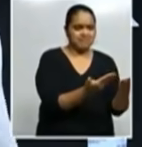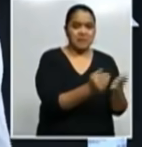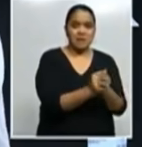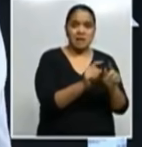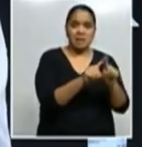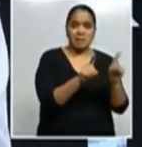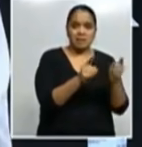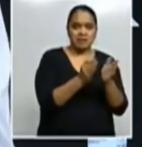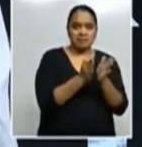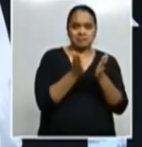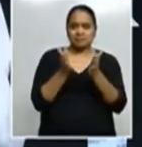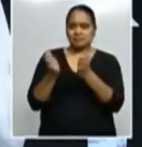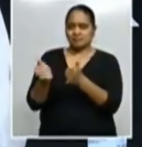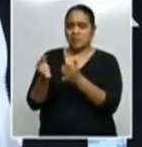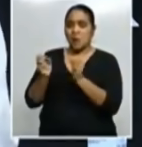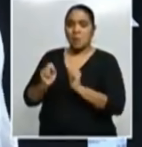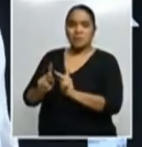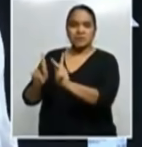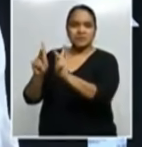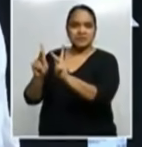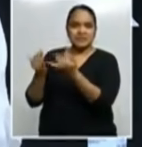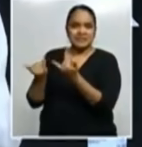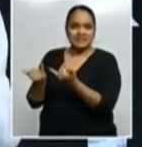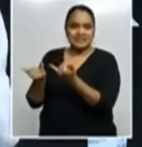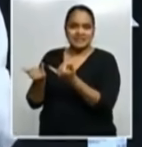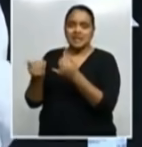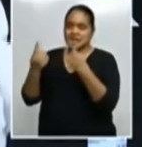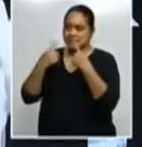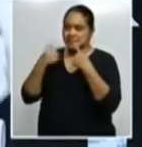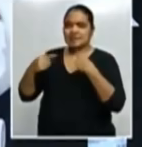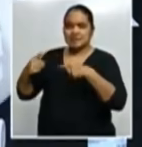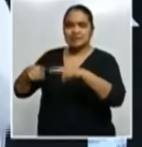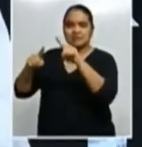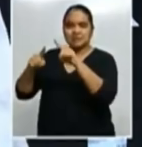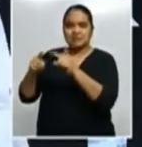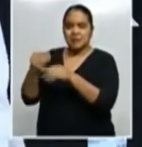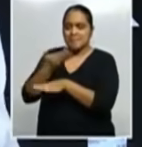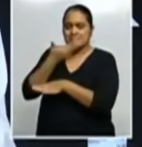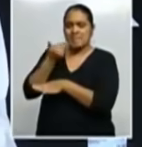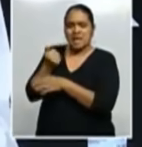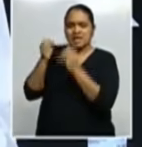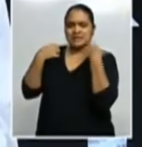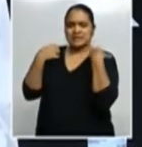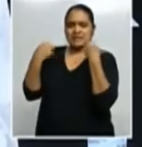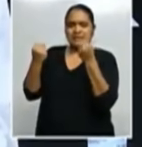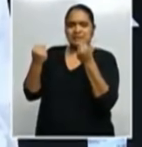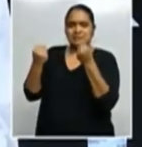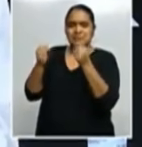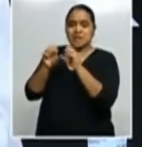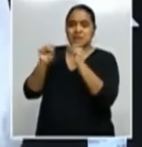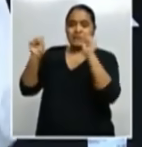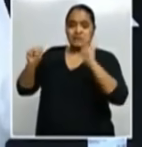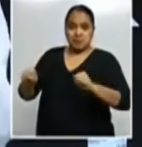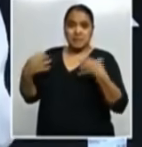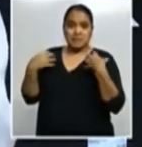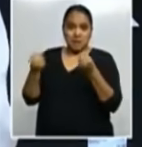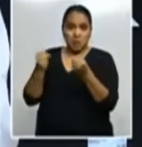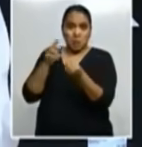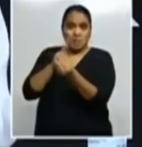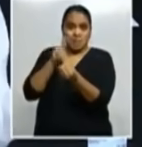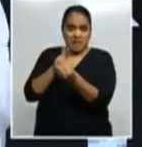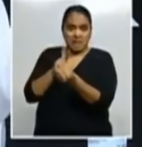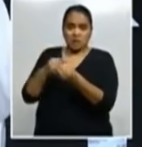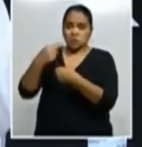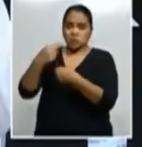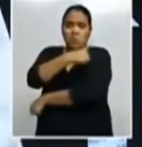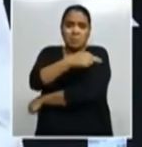tiene al lado de la oportunidad. De aquí tenemos que salir los hondureños con el mejor sistema de salud que hemos tenido en la historia. De aquí tenemos que salir